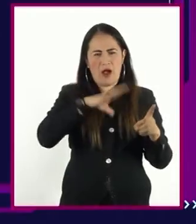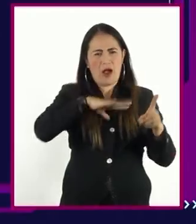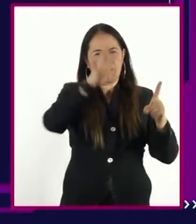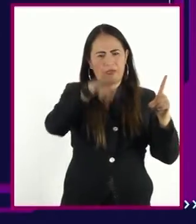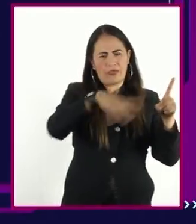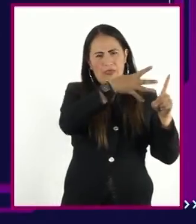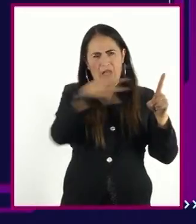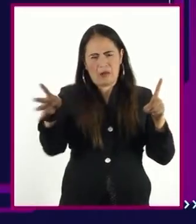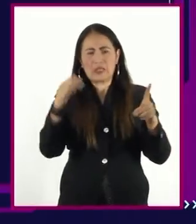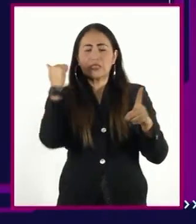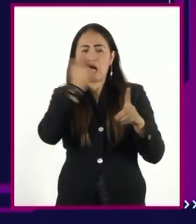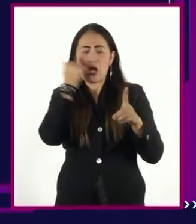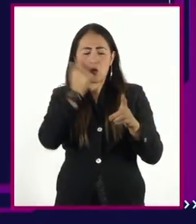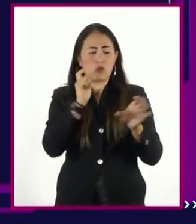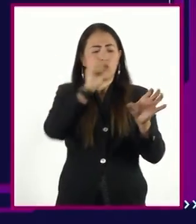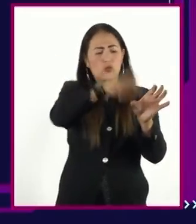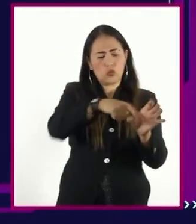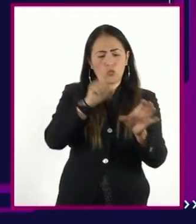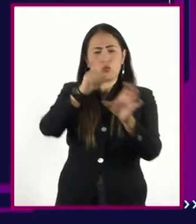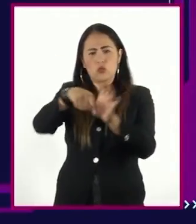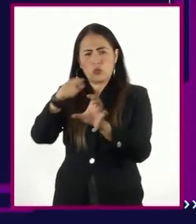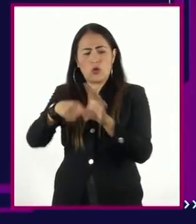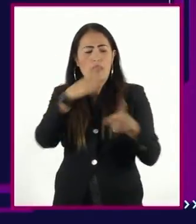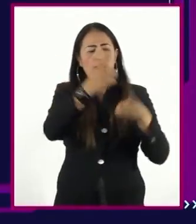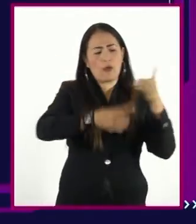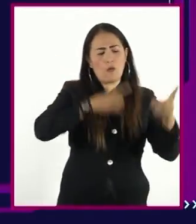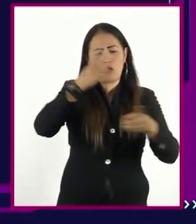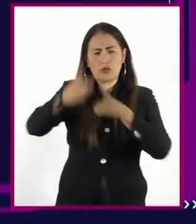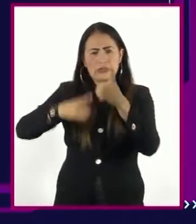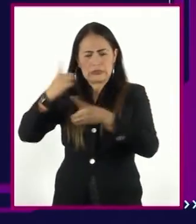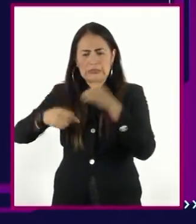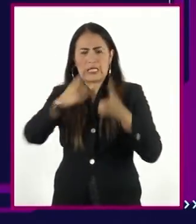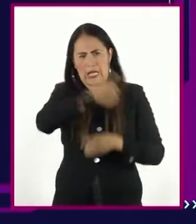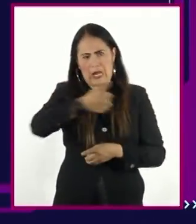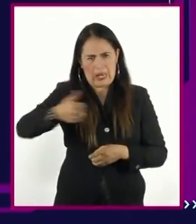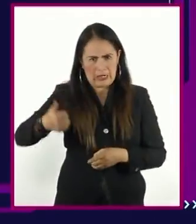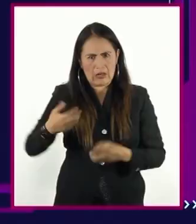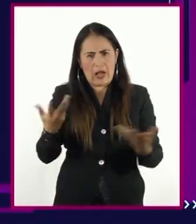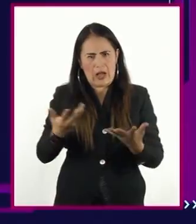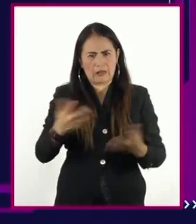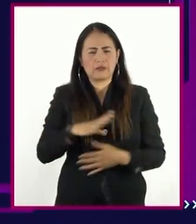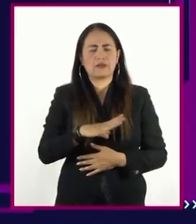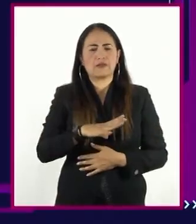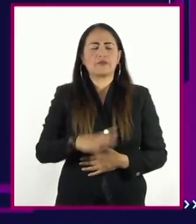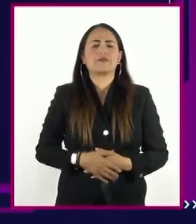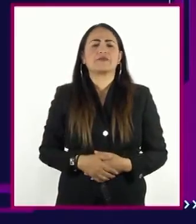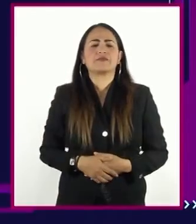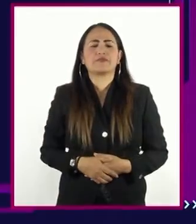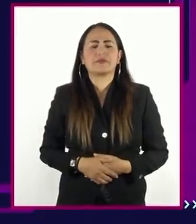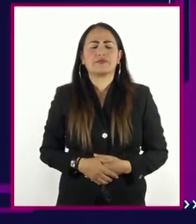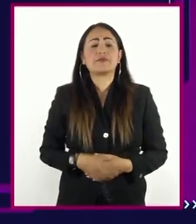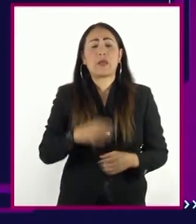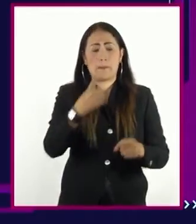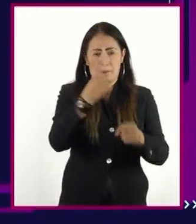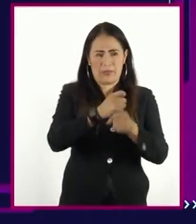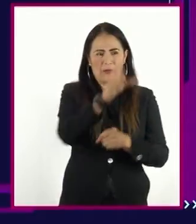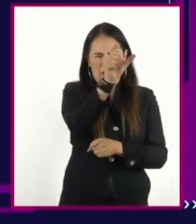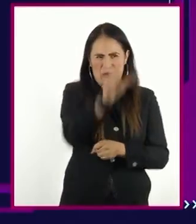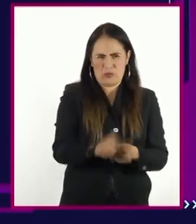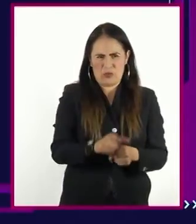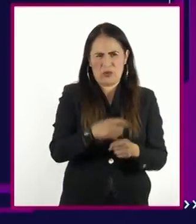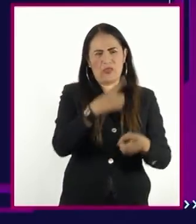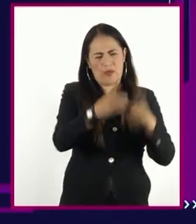de alumnos inscritos en cada uno de los deportes que ahí se practican. En la primera columna están los deportes que son